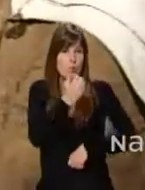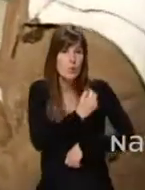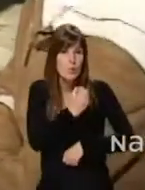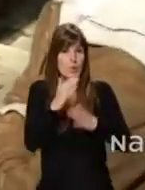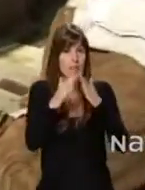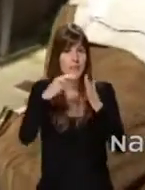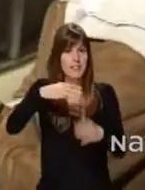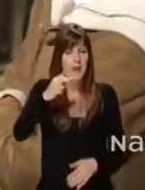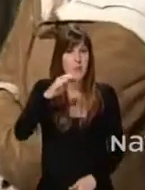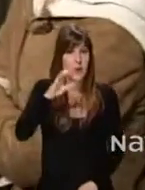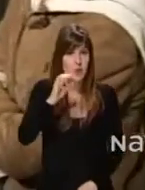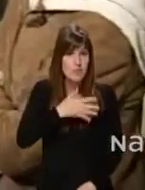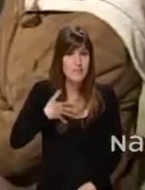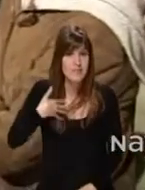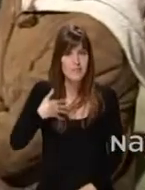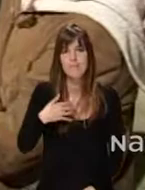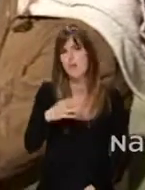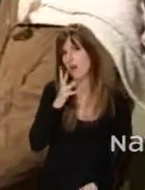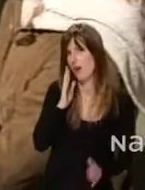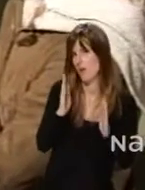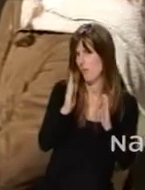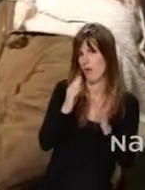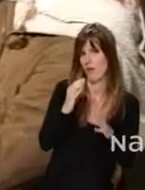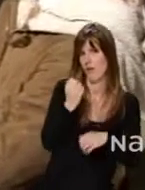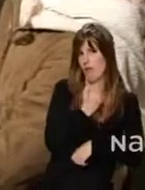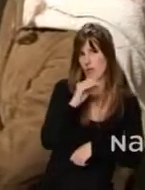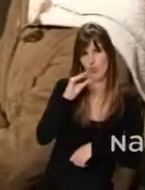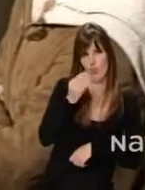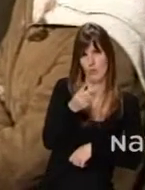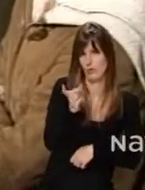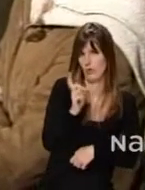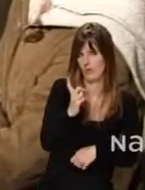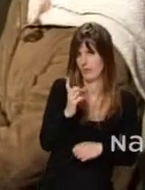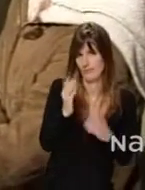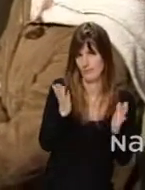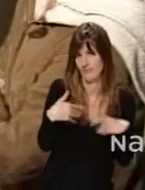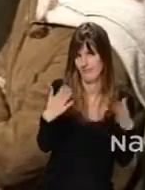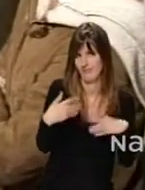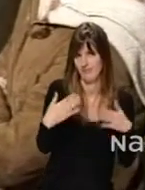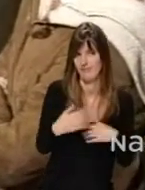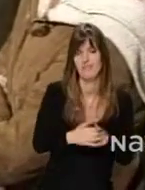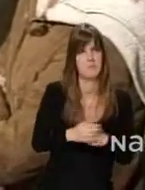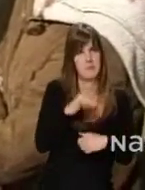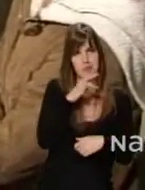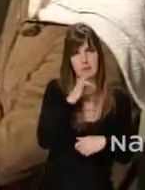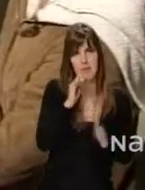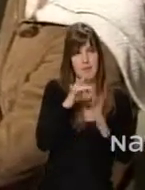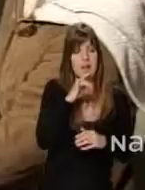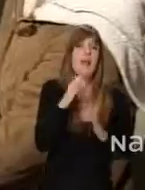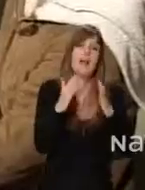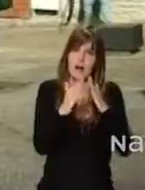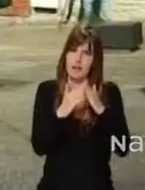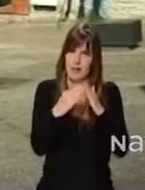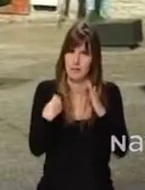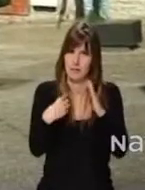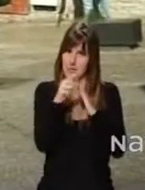Marcos. Pues no es tiempo de comer turrón ahora. Me parece que no vas a encontrar. Ahora mal. Pero la casa se ha encontrado,